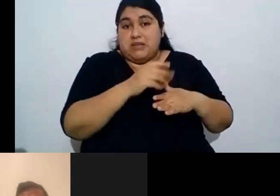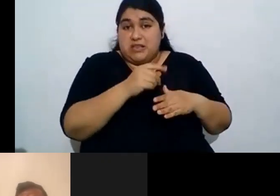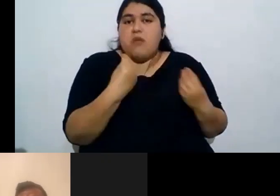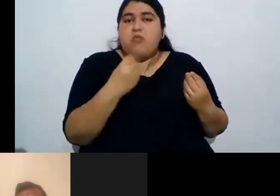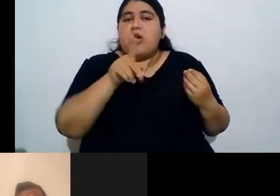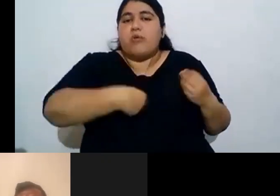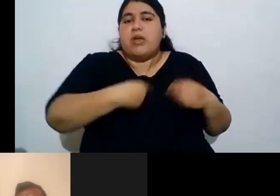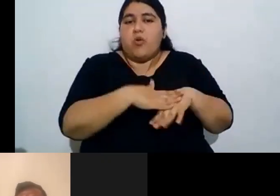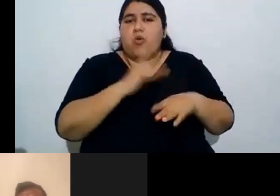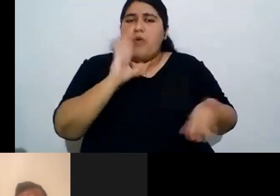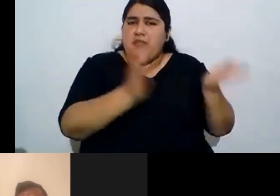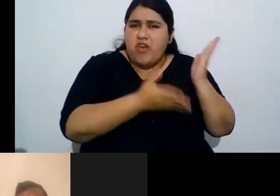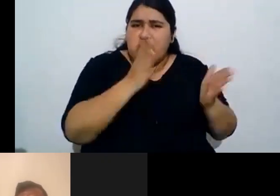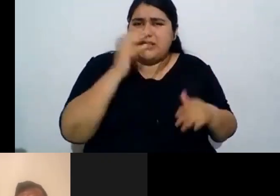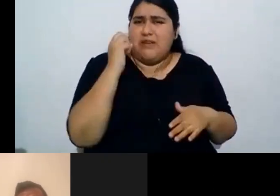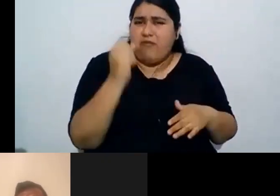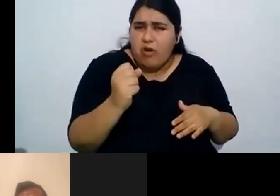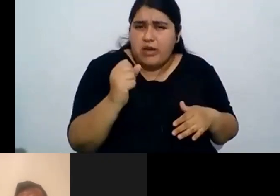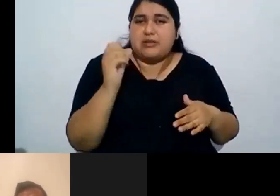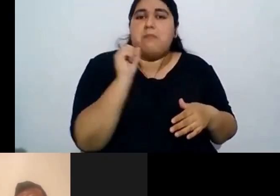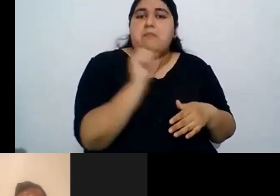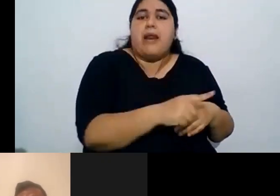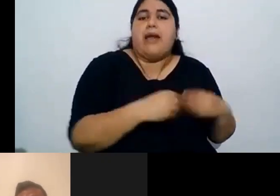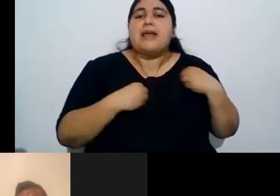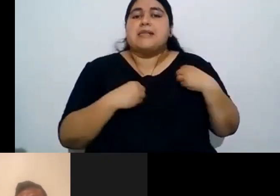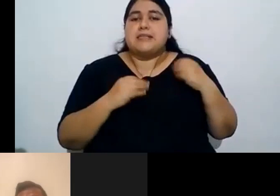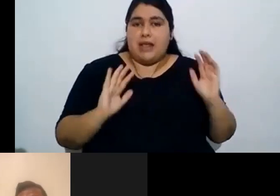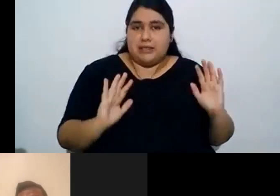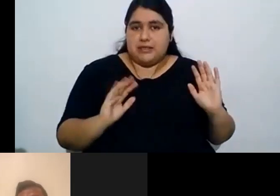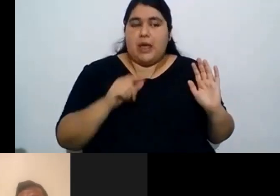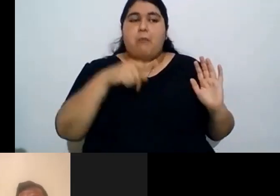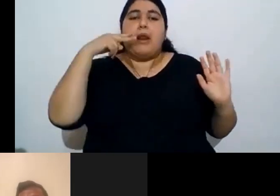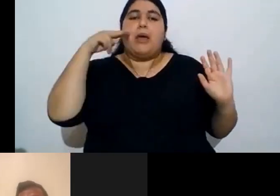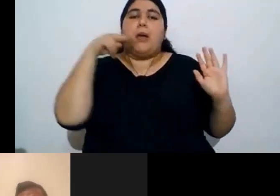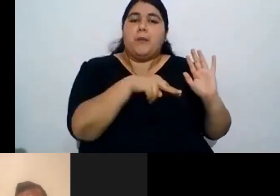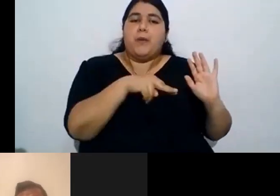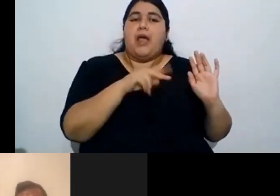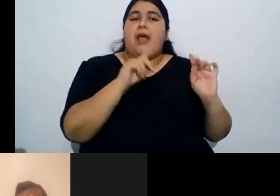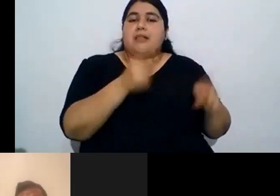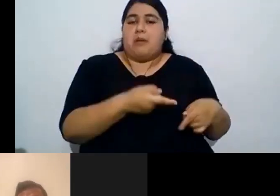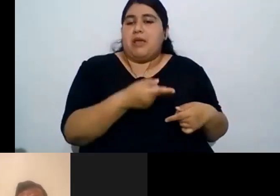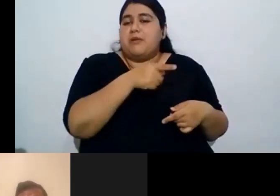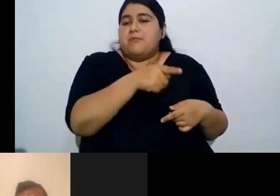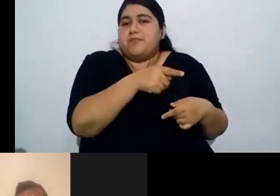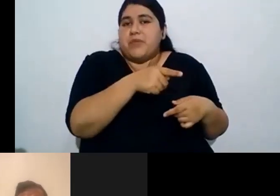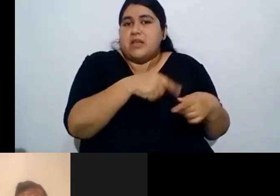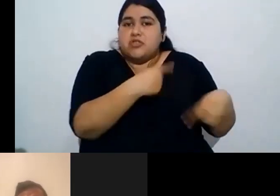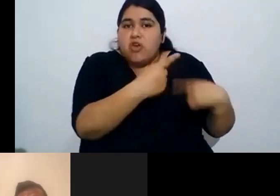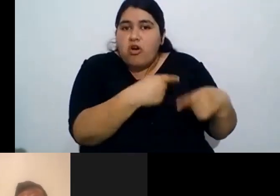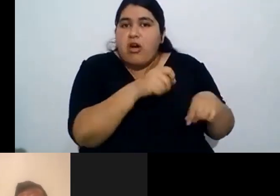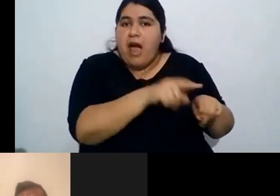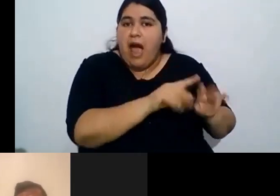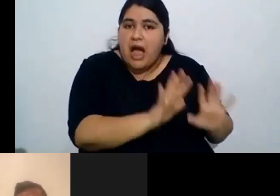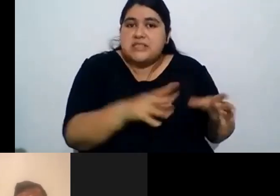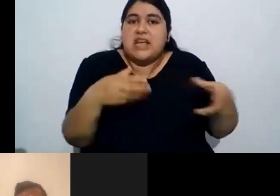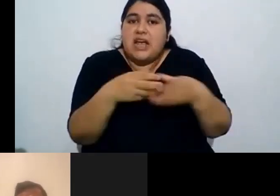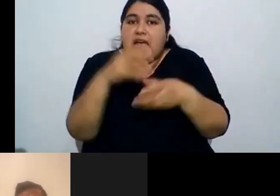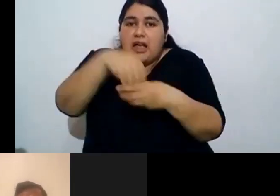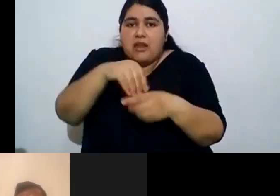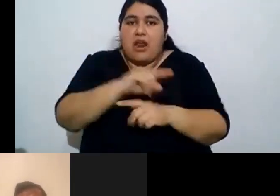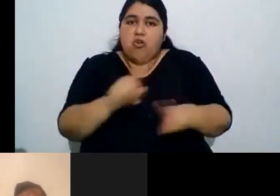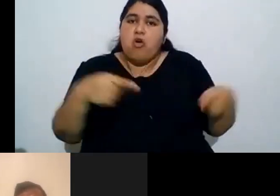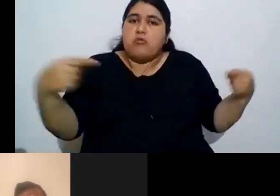que dice que para que sienta, digamos, para que se vea y sea ejemplo de que no hay que seguir en la guerra y que no hay que